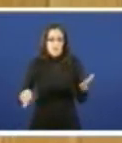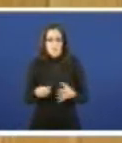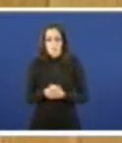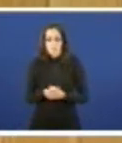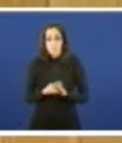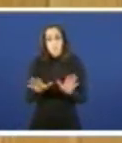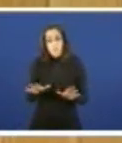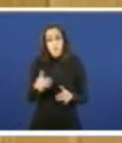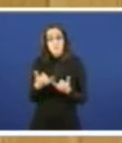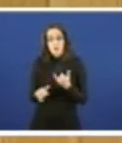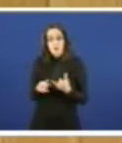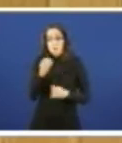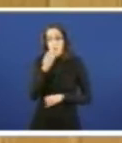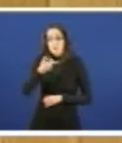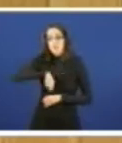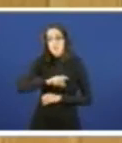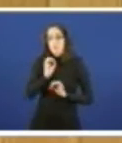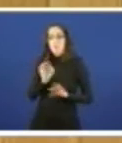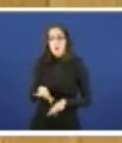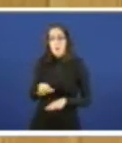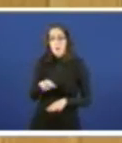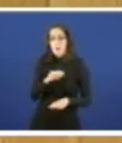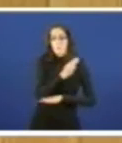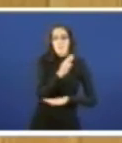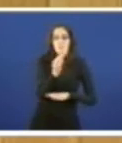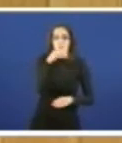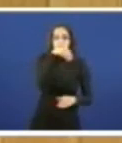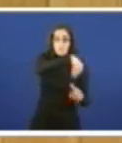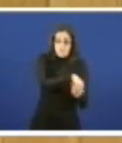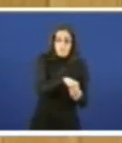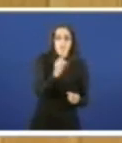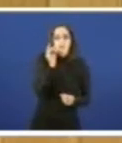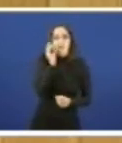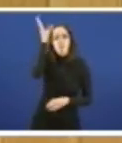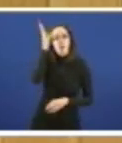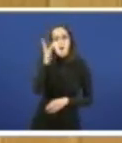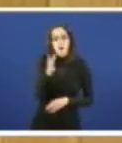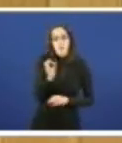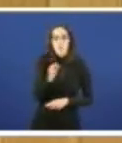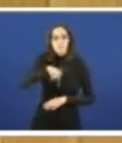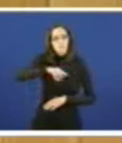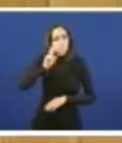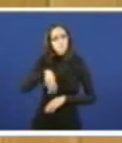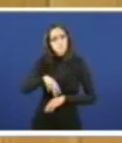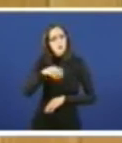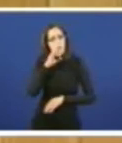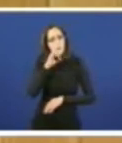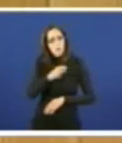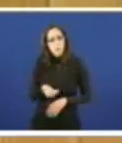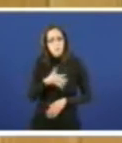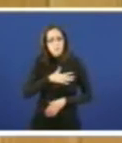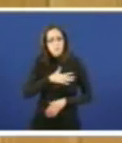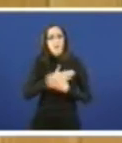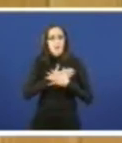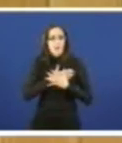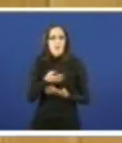deso, nosoutros temos dentro do Partido Popular a idea moi clara de que somos galegos, de que queremos a Galicia,